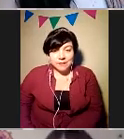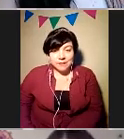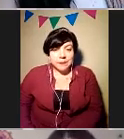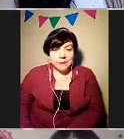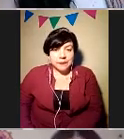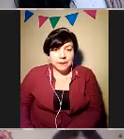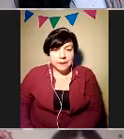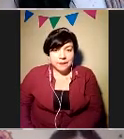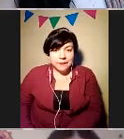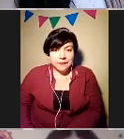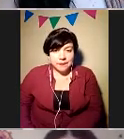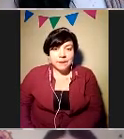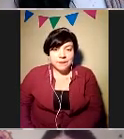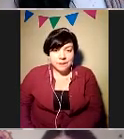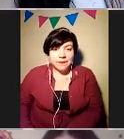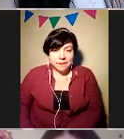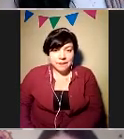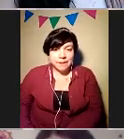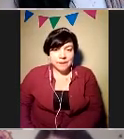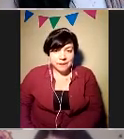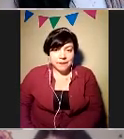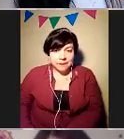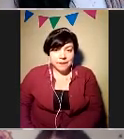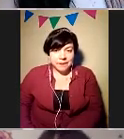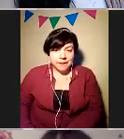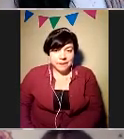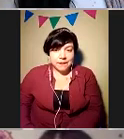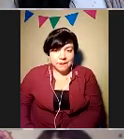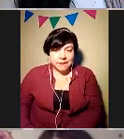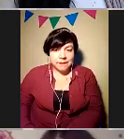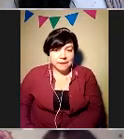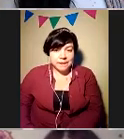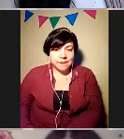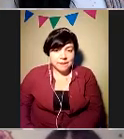las tallas no cambian, pese a que la sociedad está cambiando físicamente.